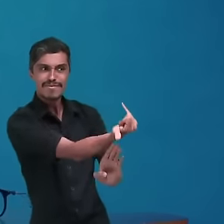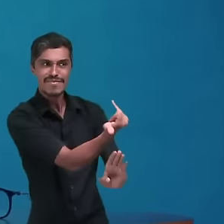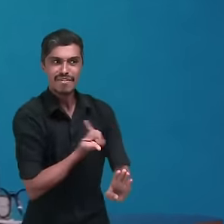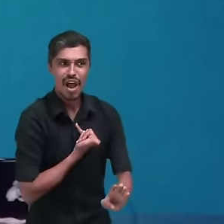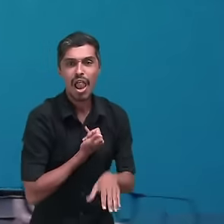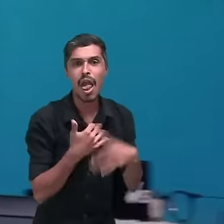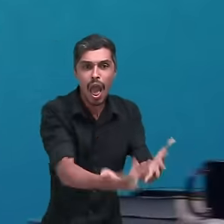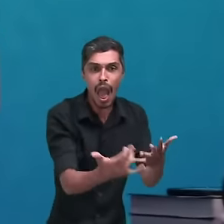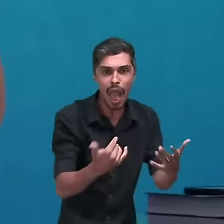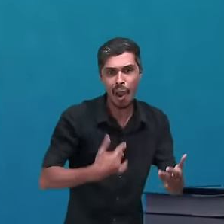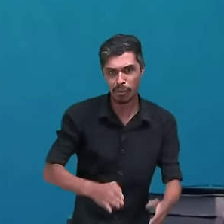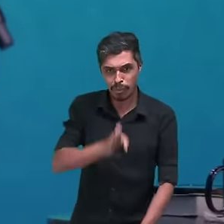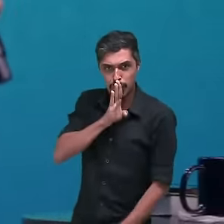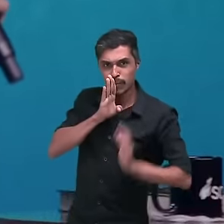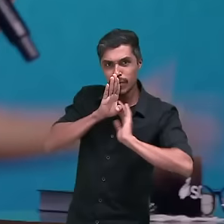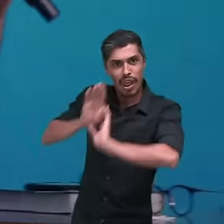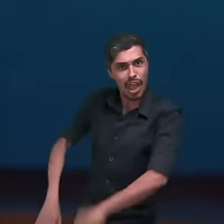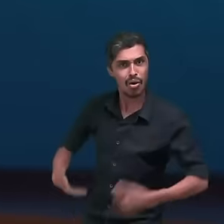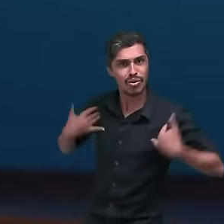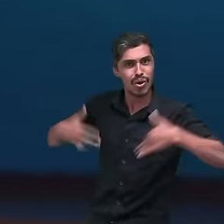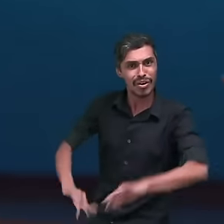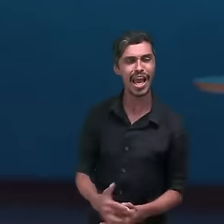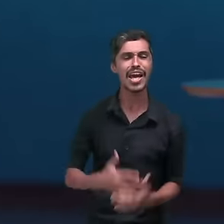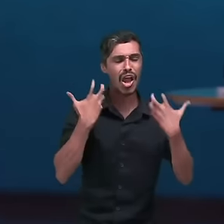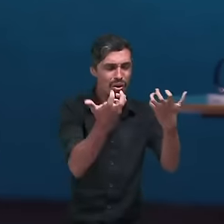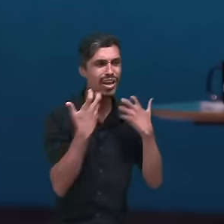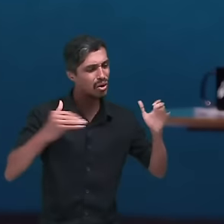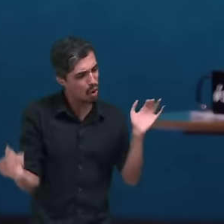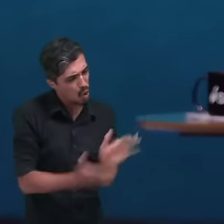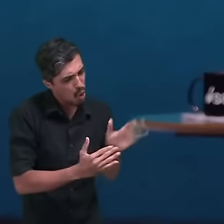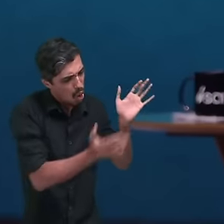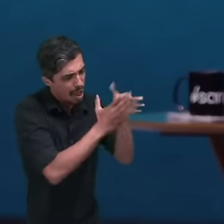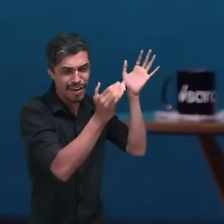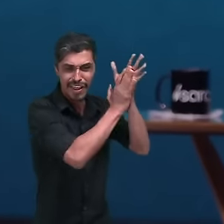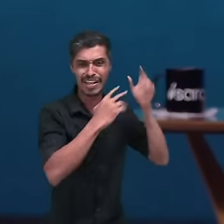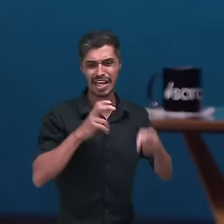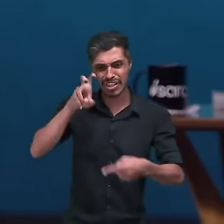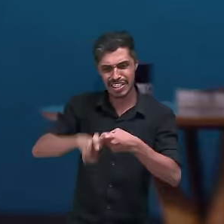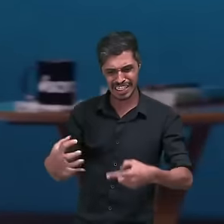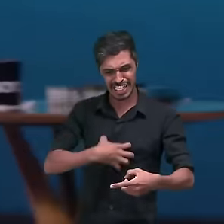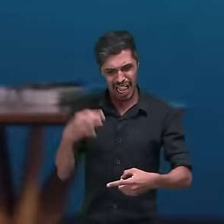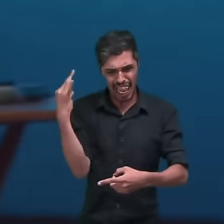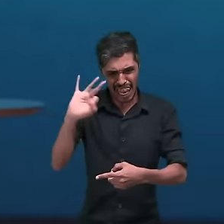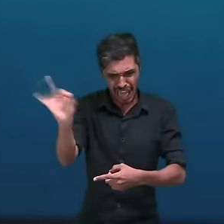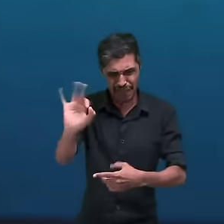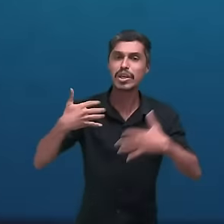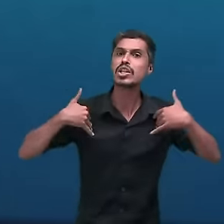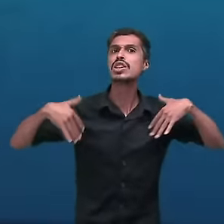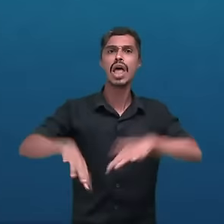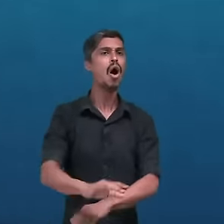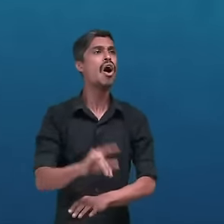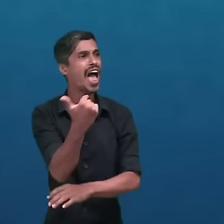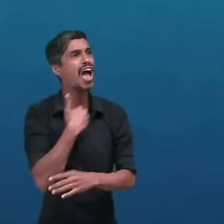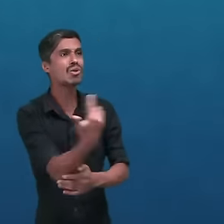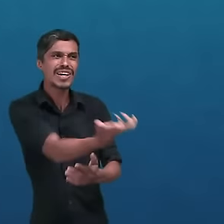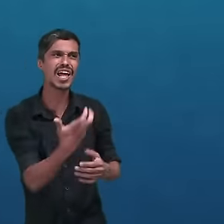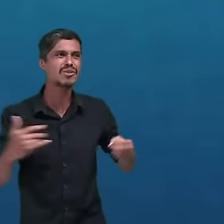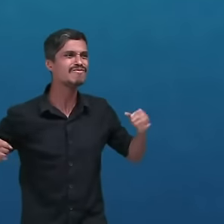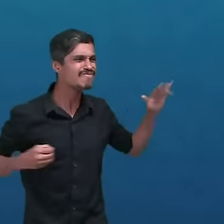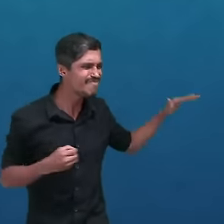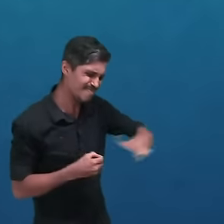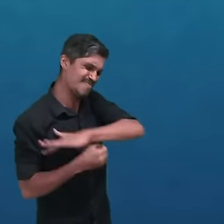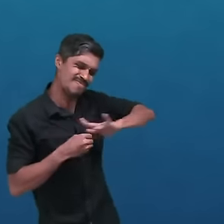quiero ficar calado sin adorar. No quiero ficar sentado sin sentir nada. Yo quiero ser lleno de